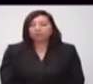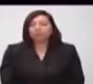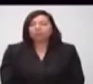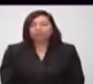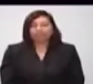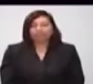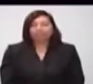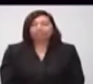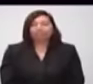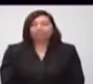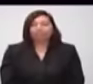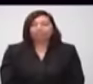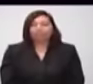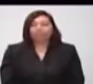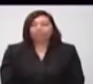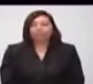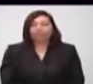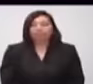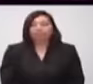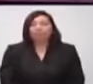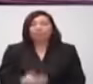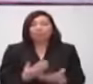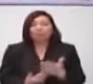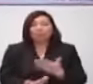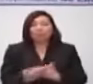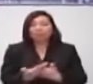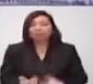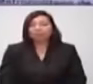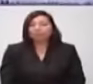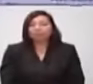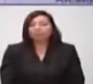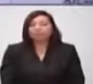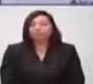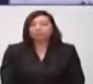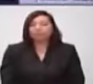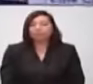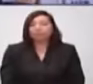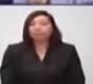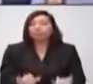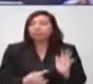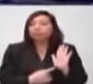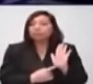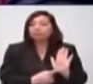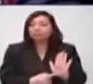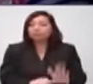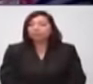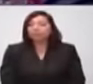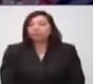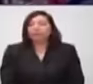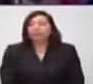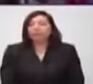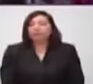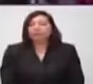Sí, señor presidente, muy buenos días. En realidad, esta presentación que estamos